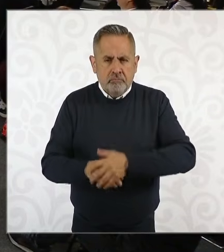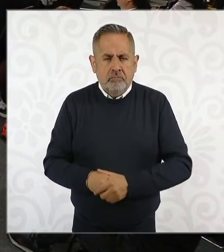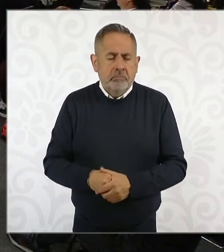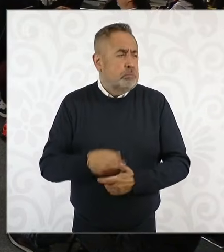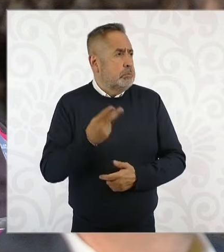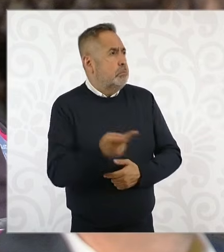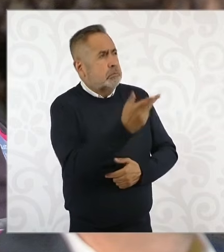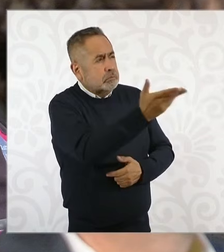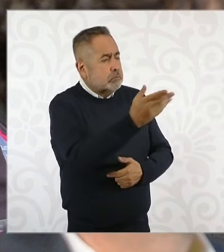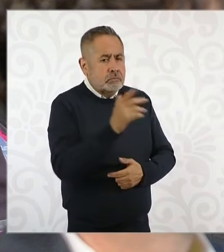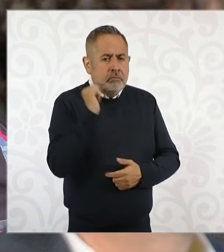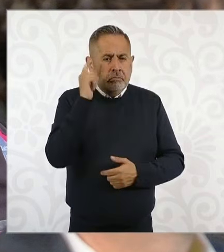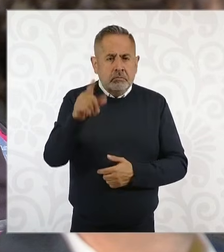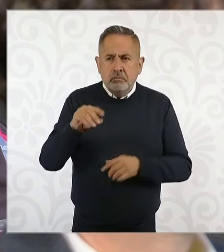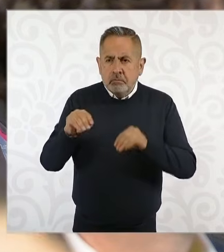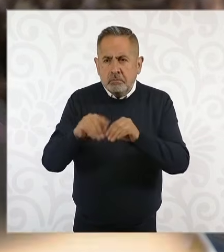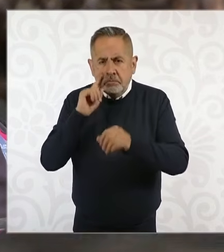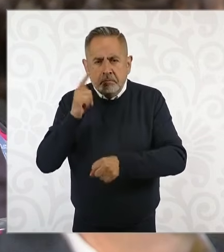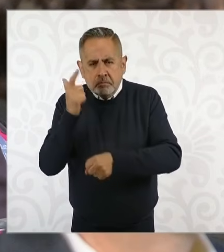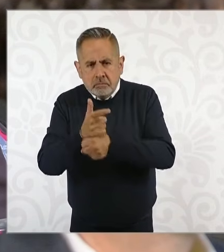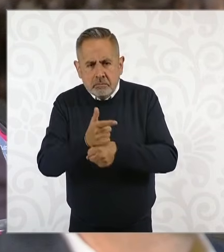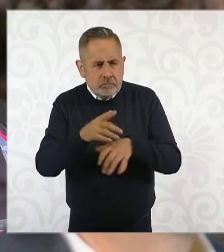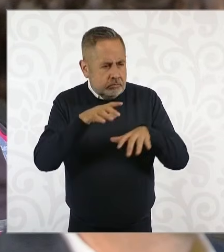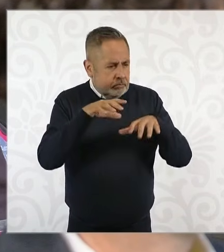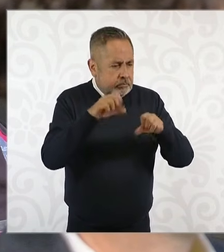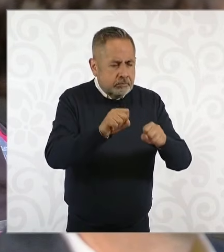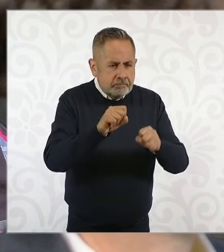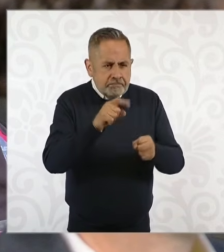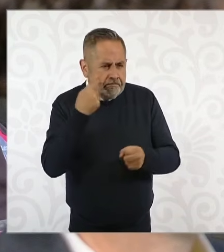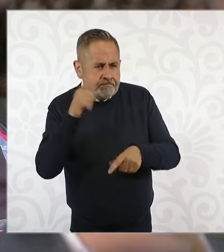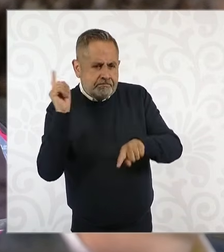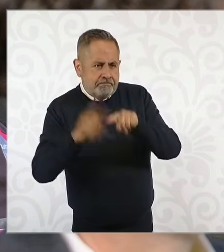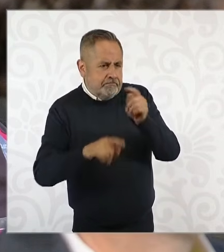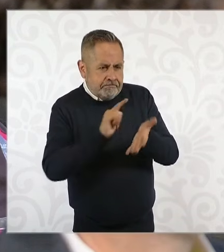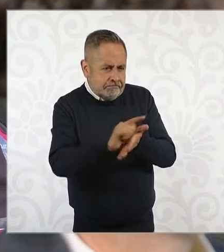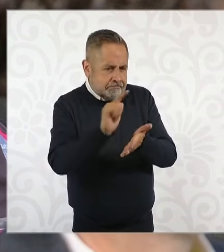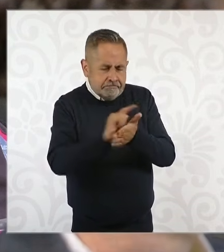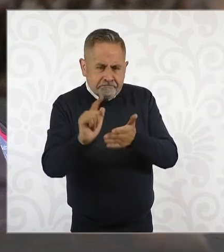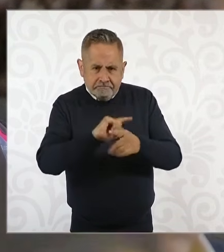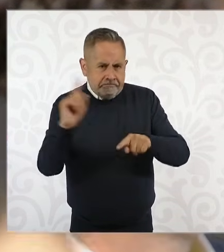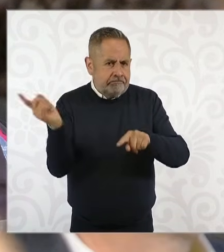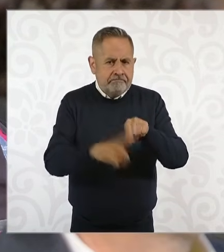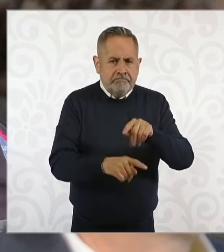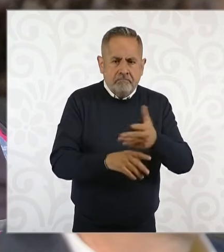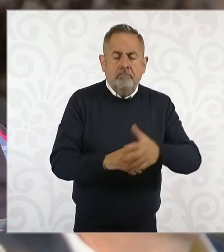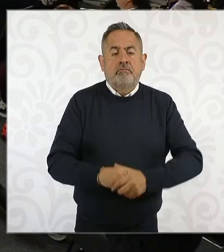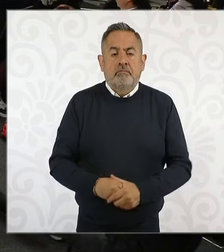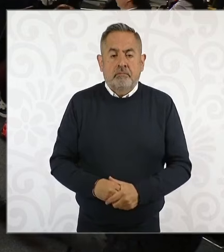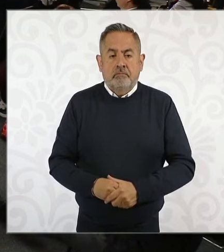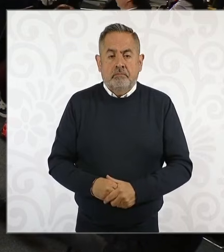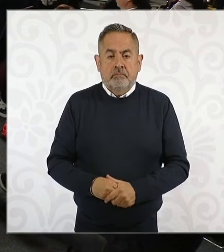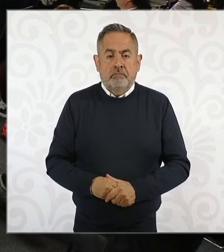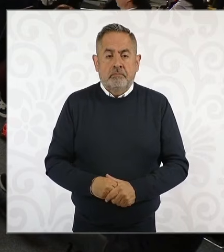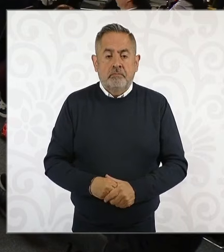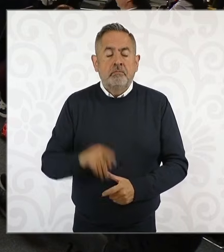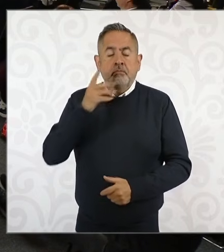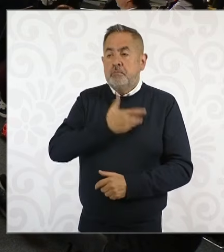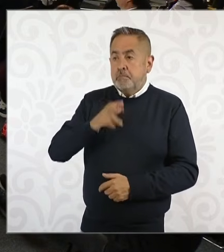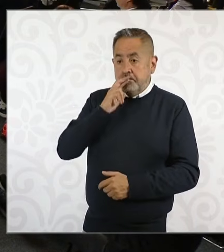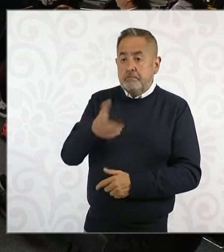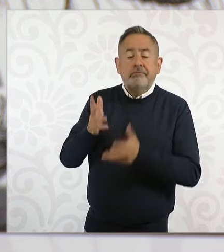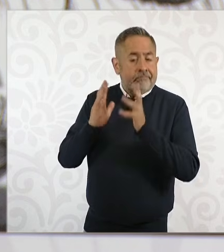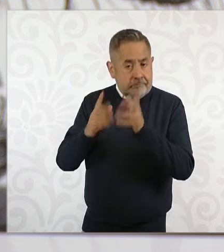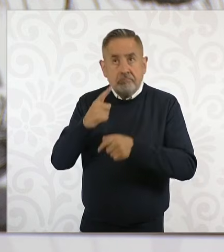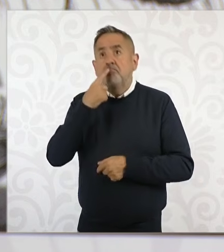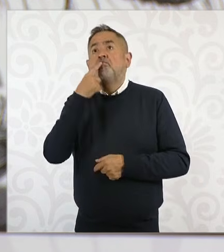quizás que se realice un operativo enjambre en esta institución para ir al fondo de quienes tiene que haber realizan una estas denuncia, actividades? es decir, tiene que haber